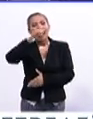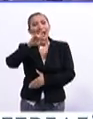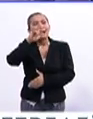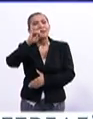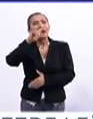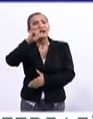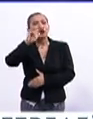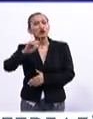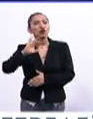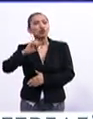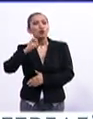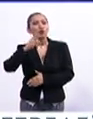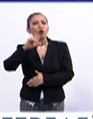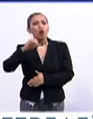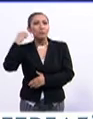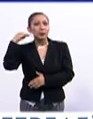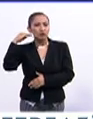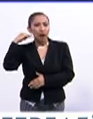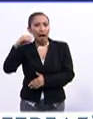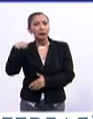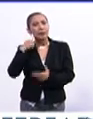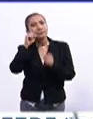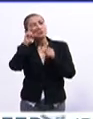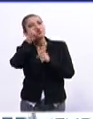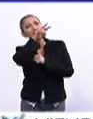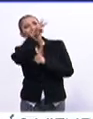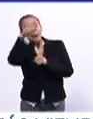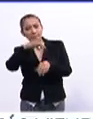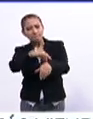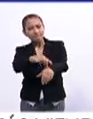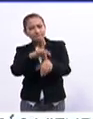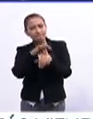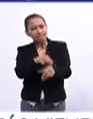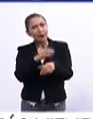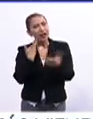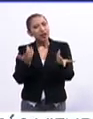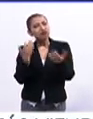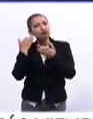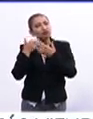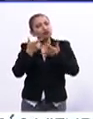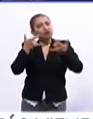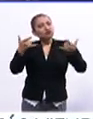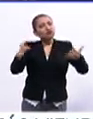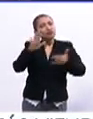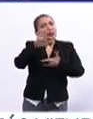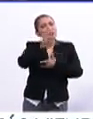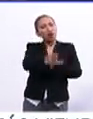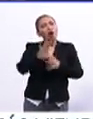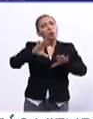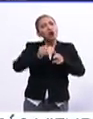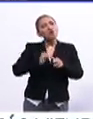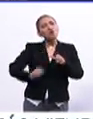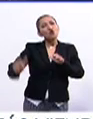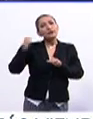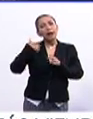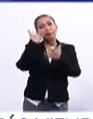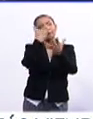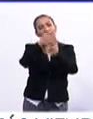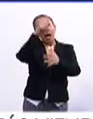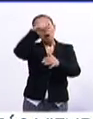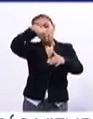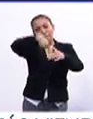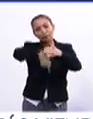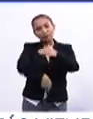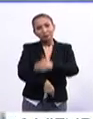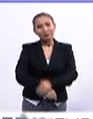El Infiernillo en Churumuco, Michoacán, y admirar personalmente los vestigios de una antigua comunidad que yace descansando bajo